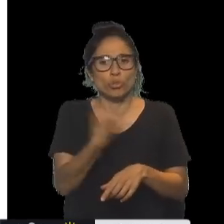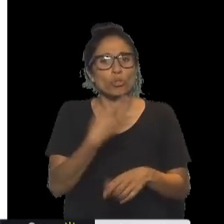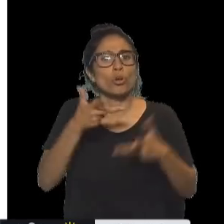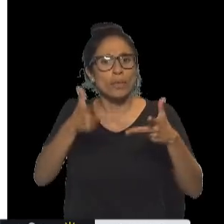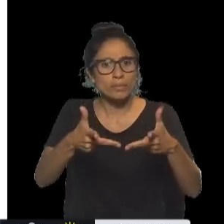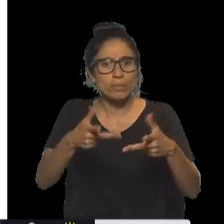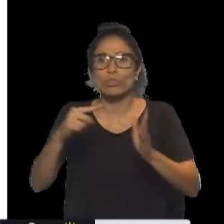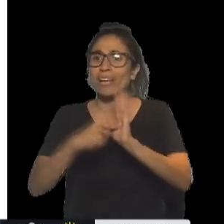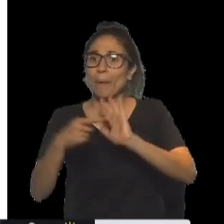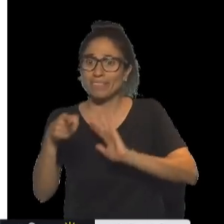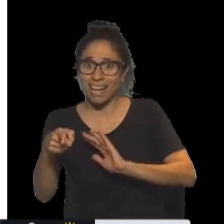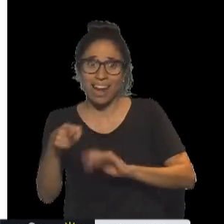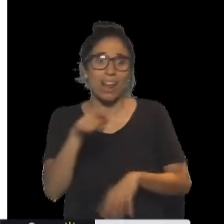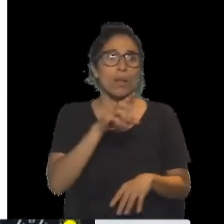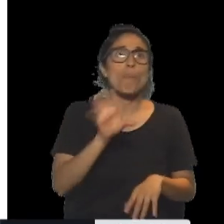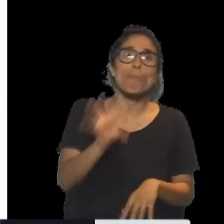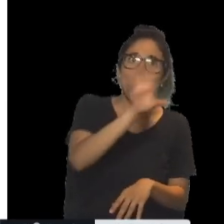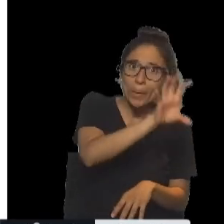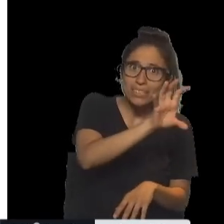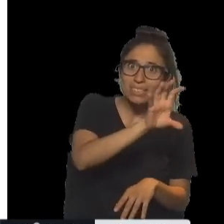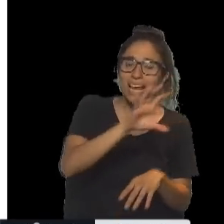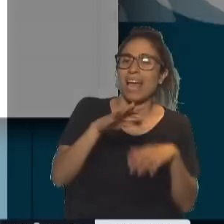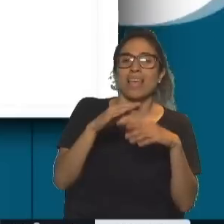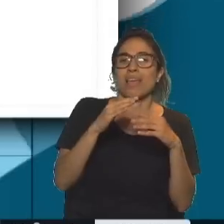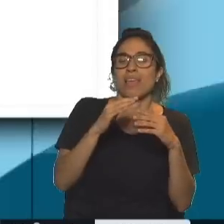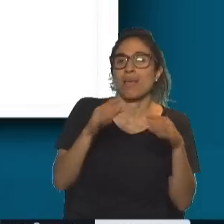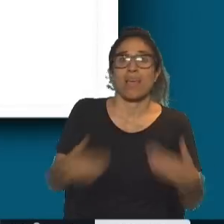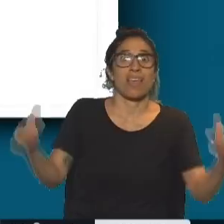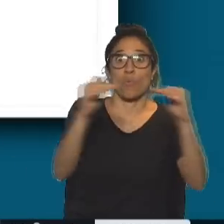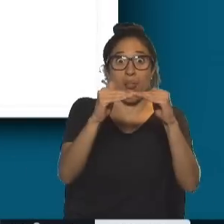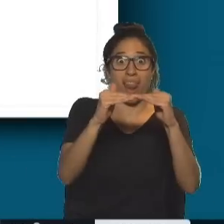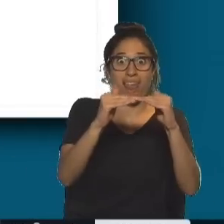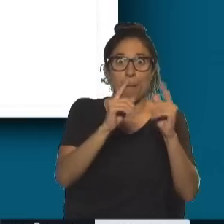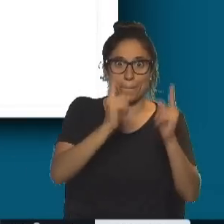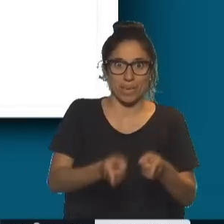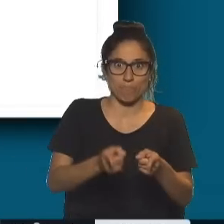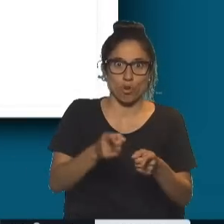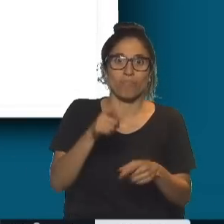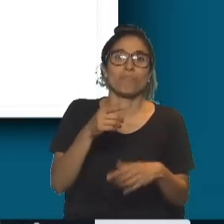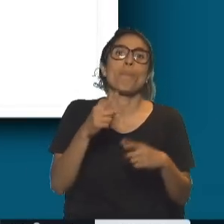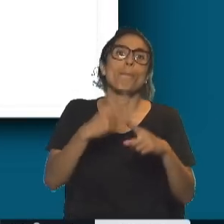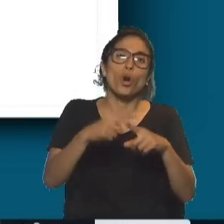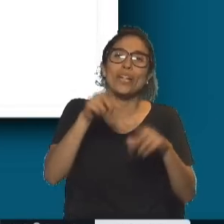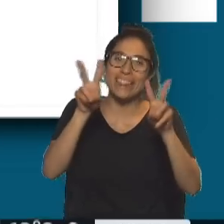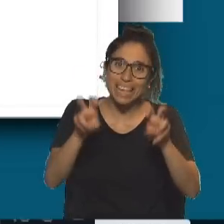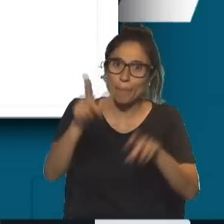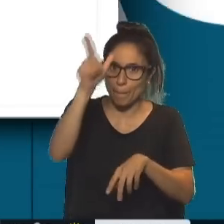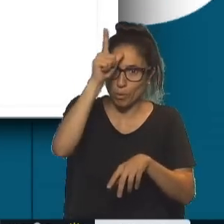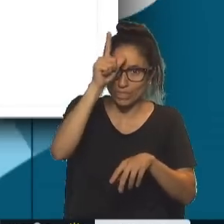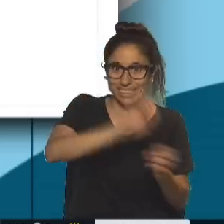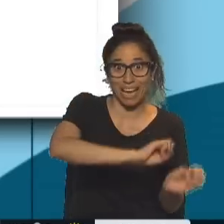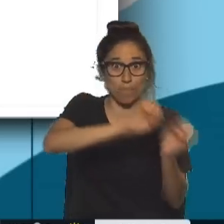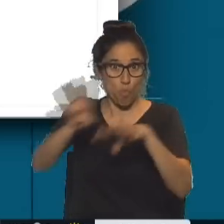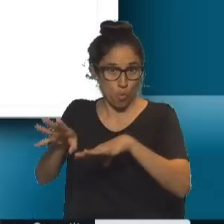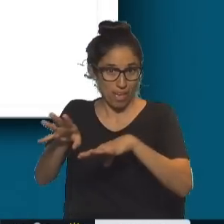estrictamente lo que implica el traspaso de la Policía Federal a la ciudad. Sí. Ahí está el nudo. El argumento de ir a la policía.